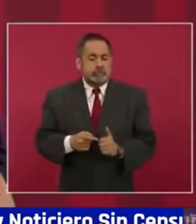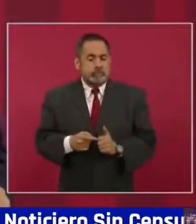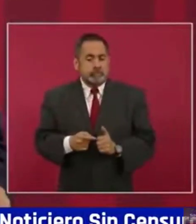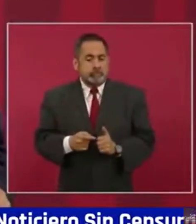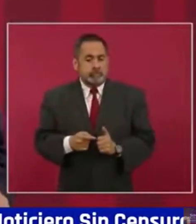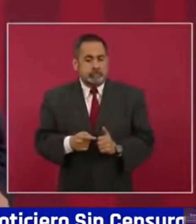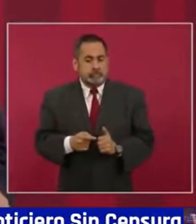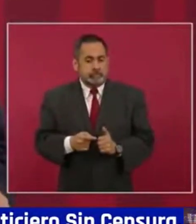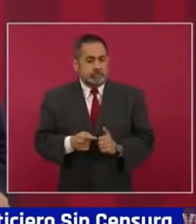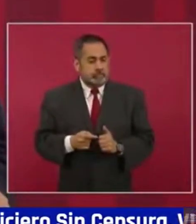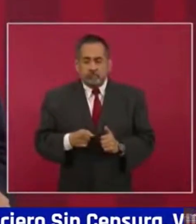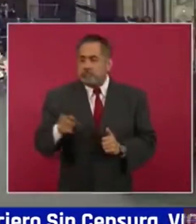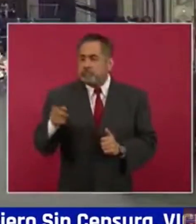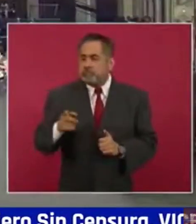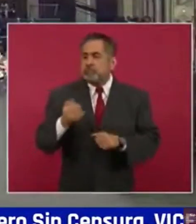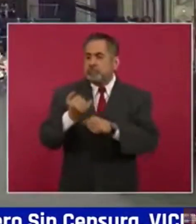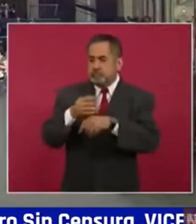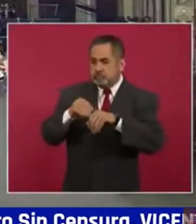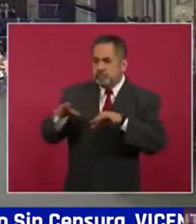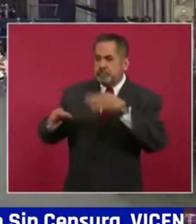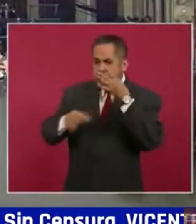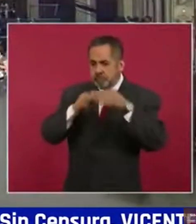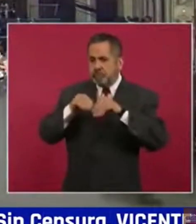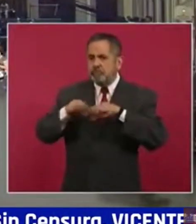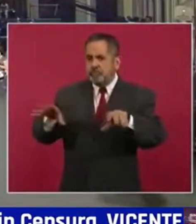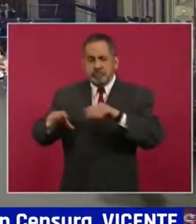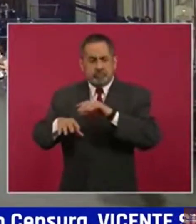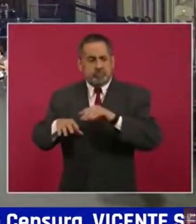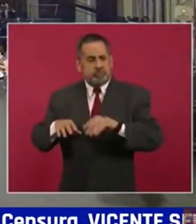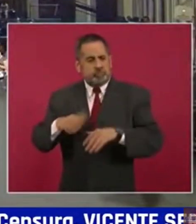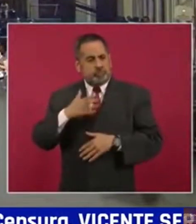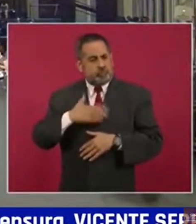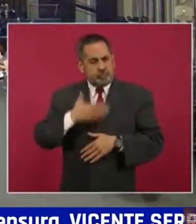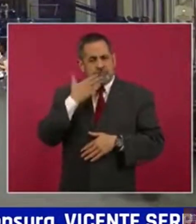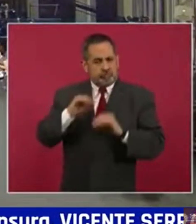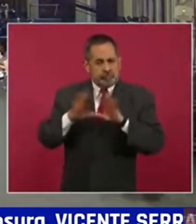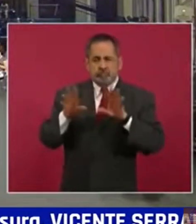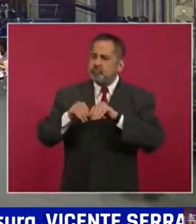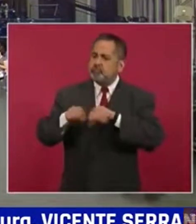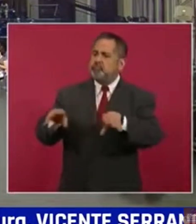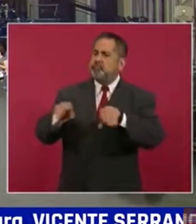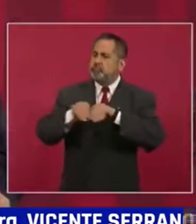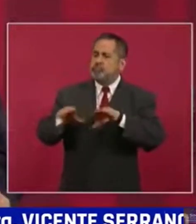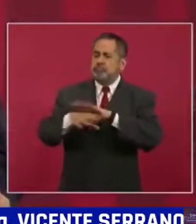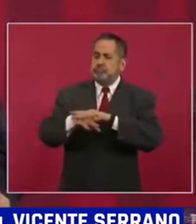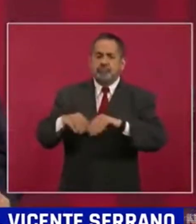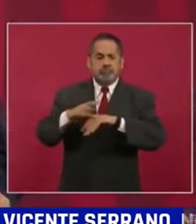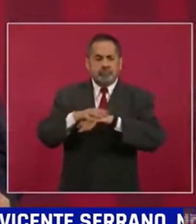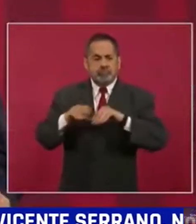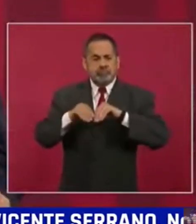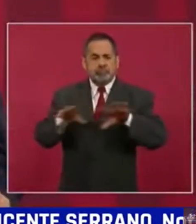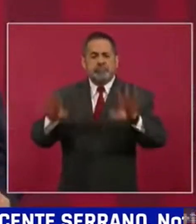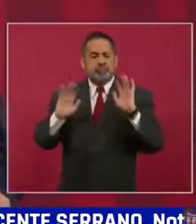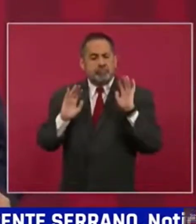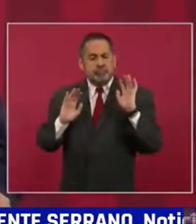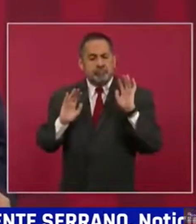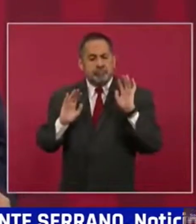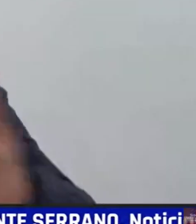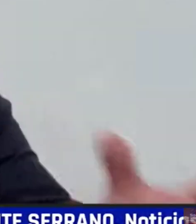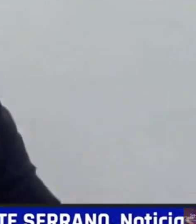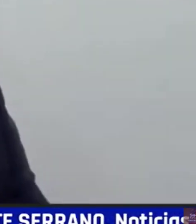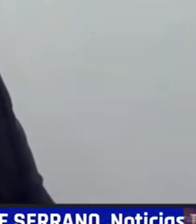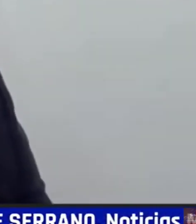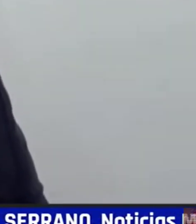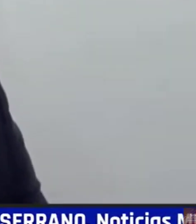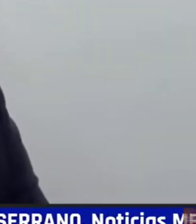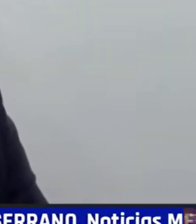creo que es importante también exhibir esto porque mucho dicen, mucho escupen y